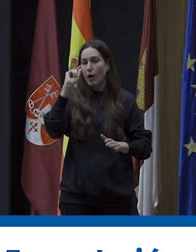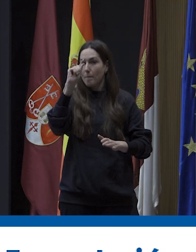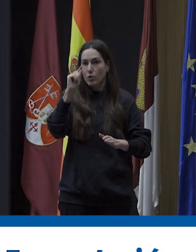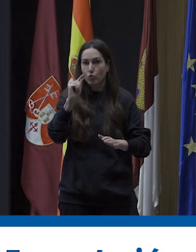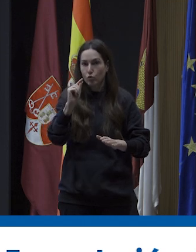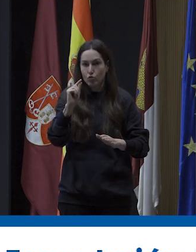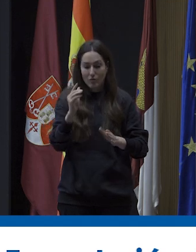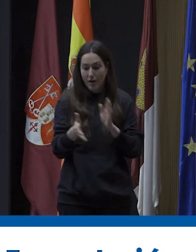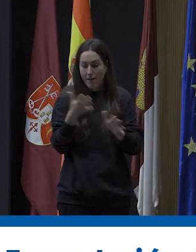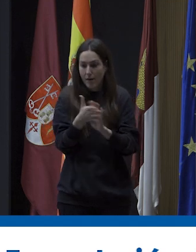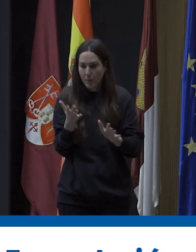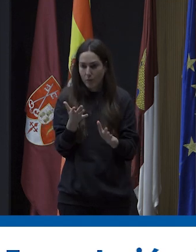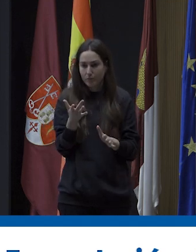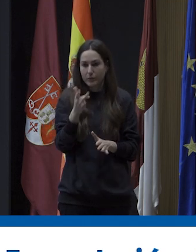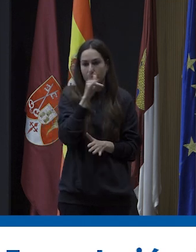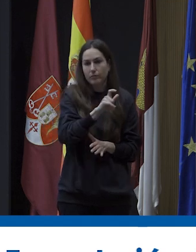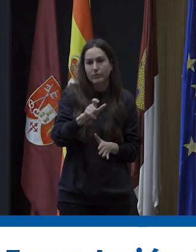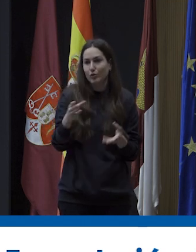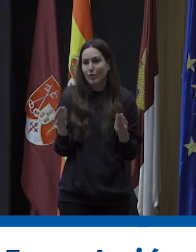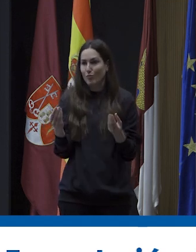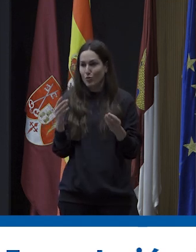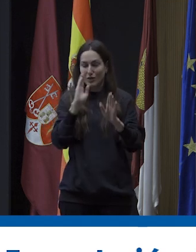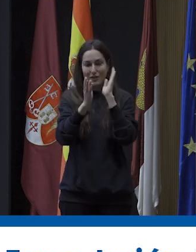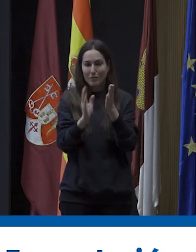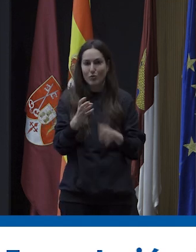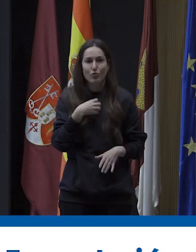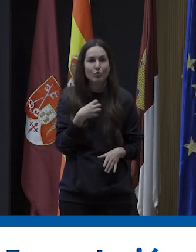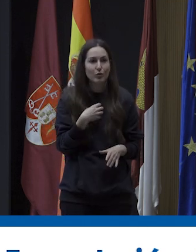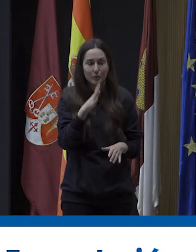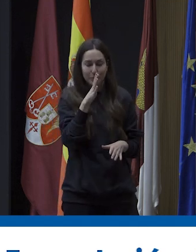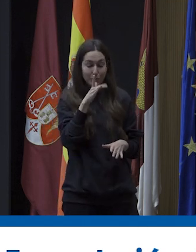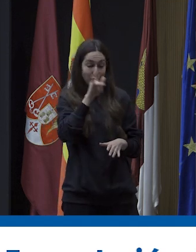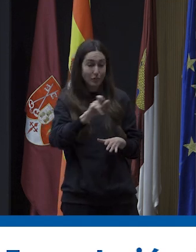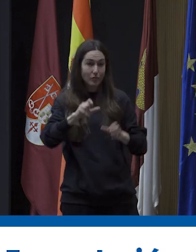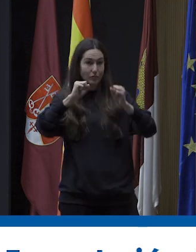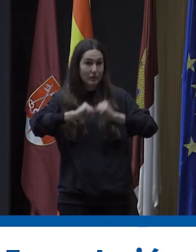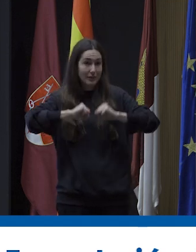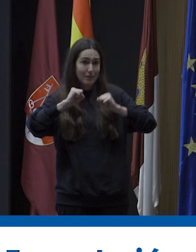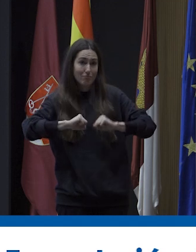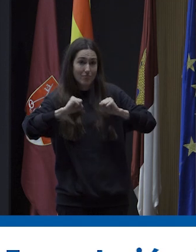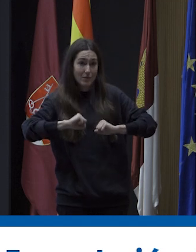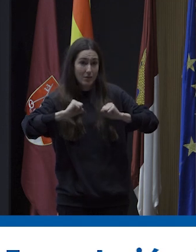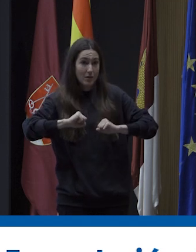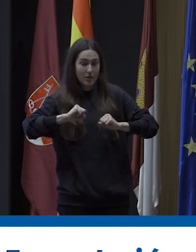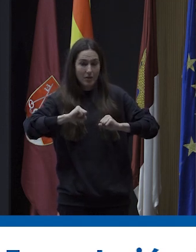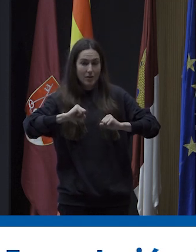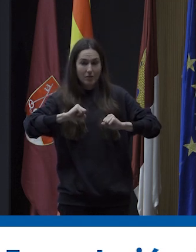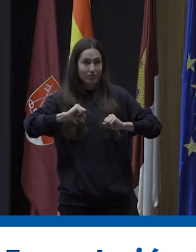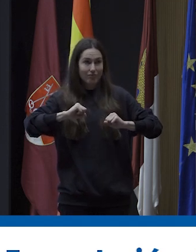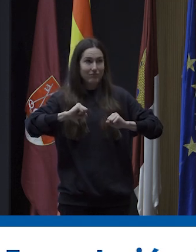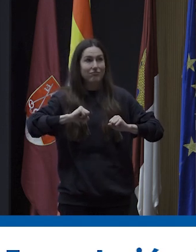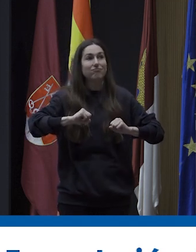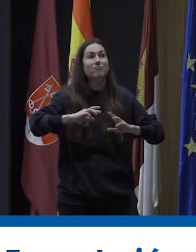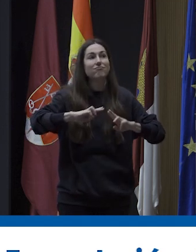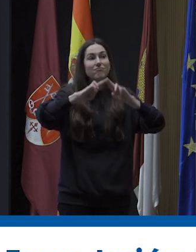muchos pacientes no eran elegibles para el tratamiento. Por ejemplo, los pacientes más mayores, de entrada, no se metieron en los estudios porque